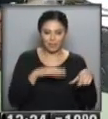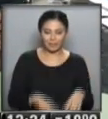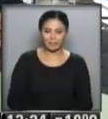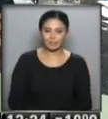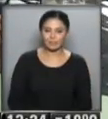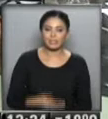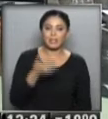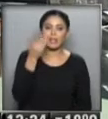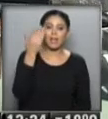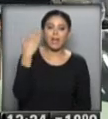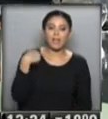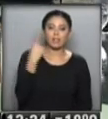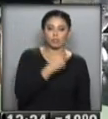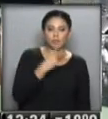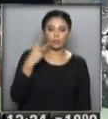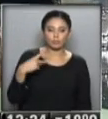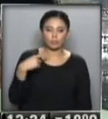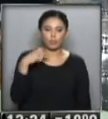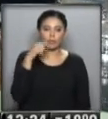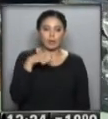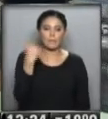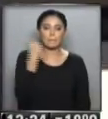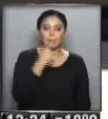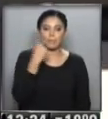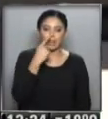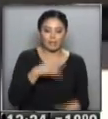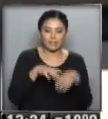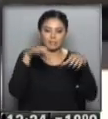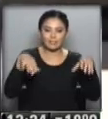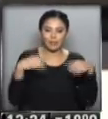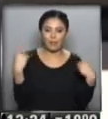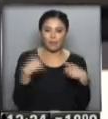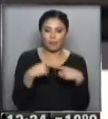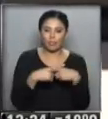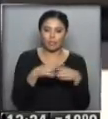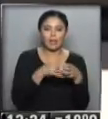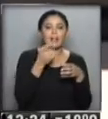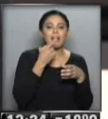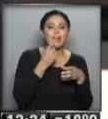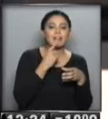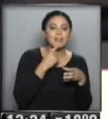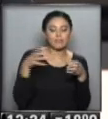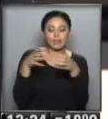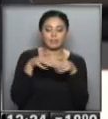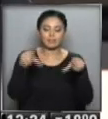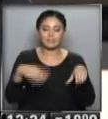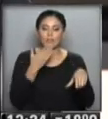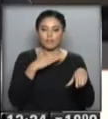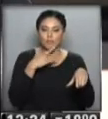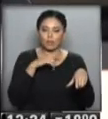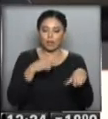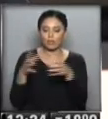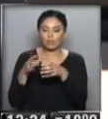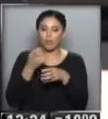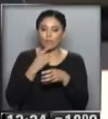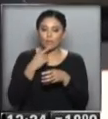inicial igualaron 2-2 en cancha de River, ahora va a ser la primera vez de su regreso a primera que River va a jugar en la Bombonera frente a un Boca